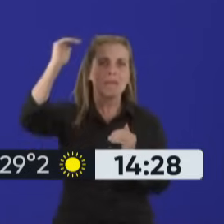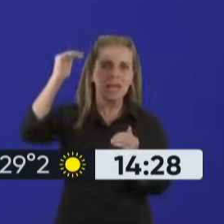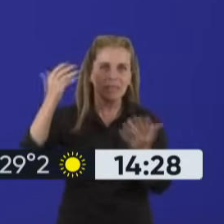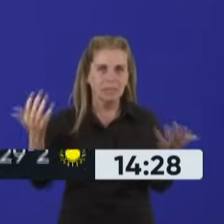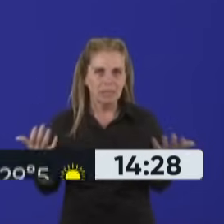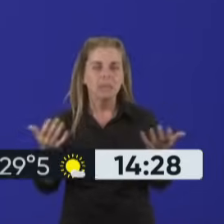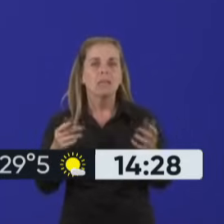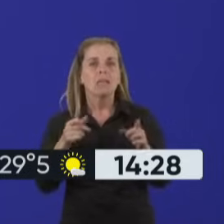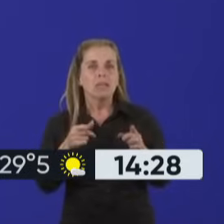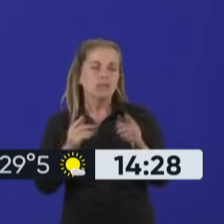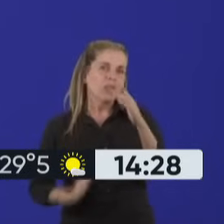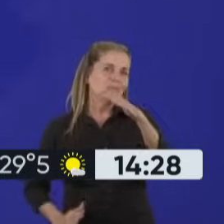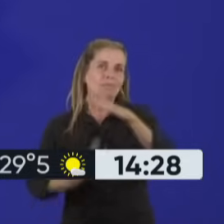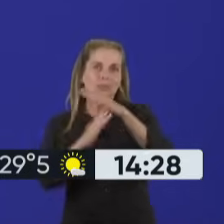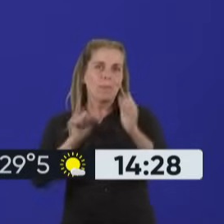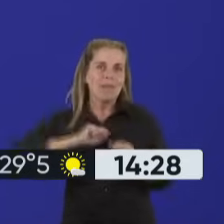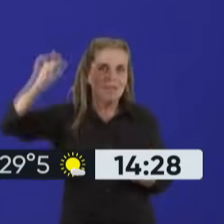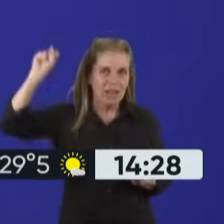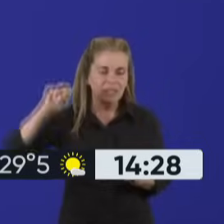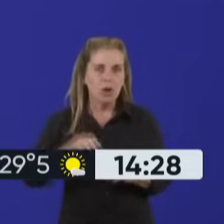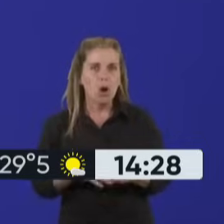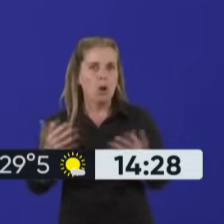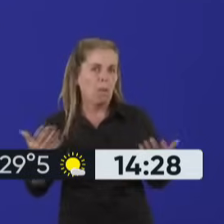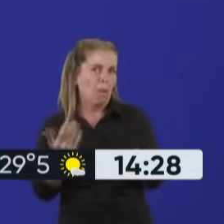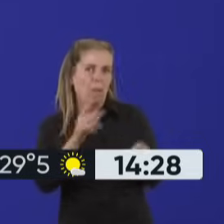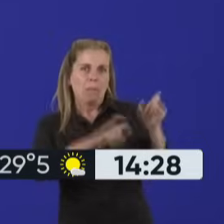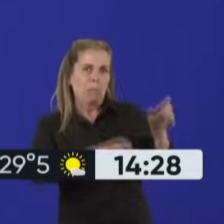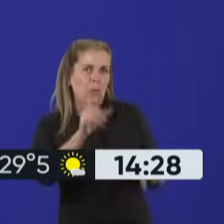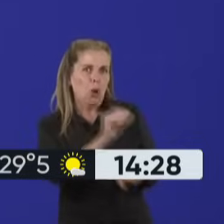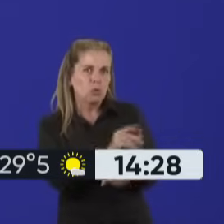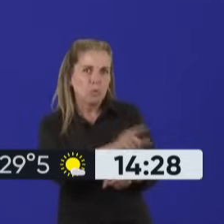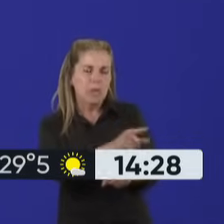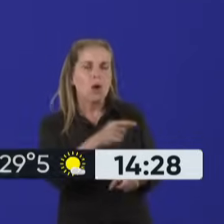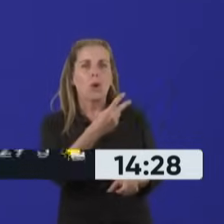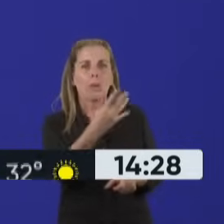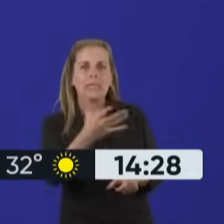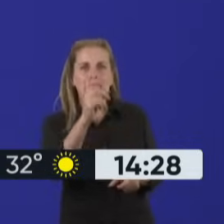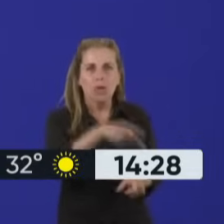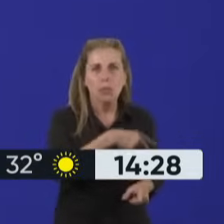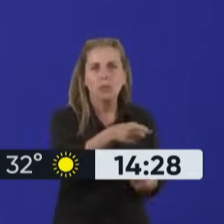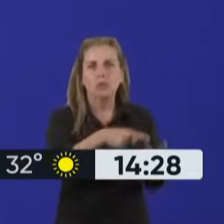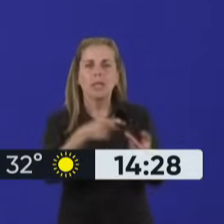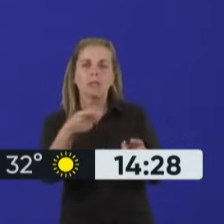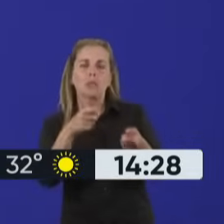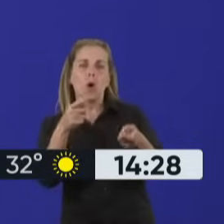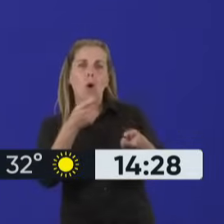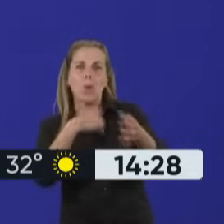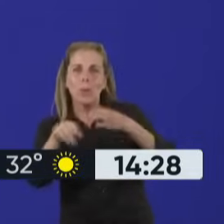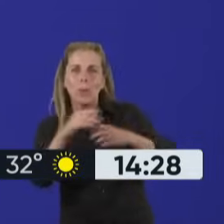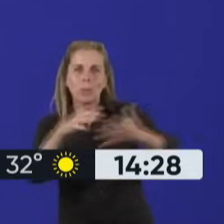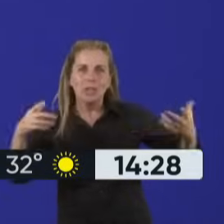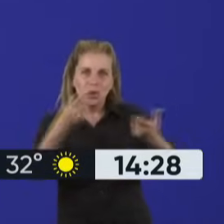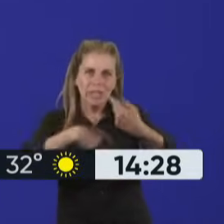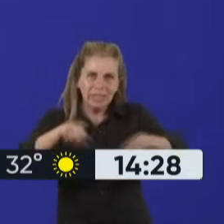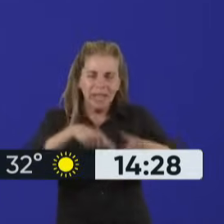más alto era el de la punta, ya sea en el consumidor al 25%, ya sea en mayoristas al